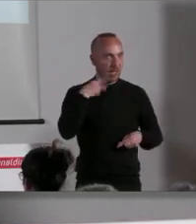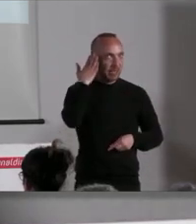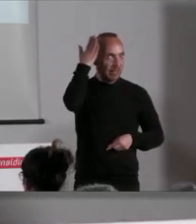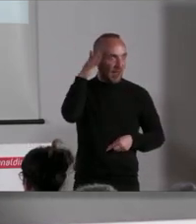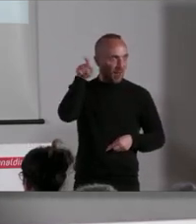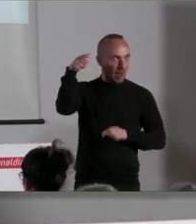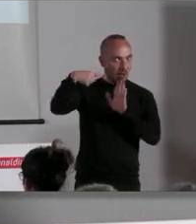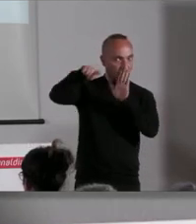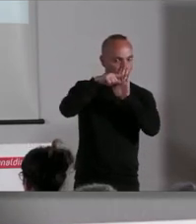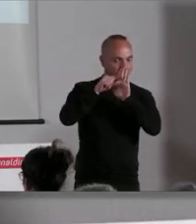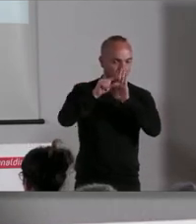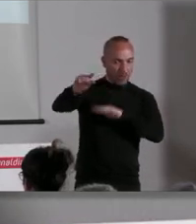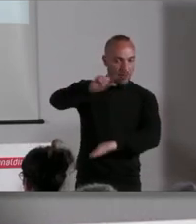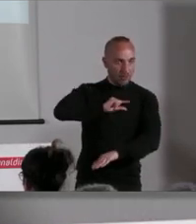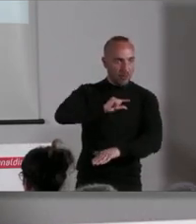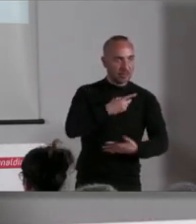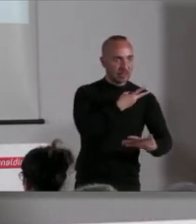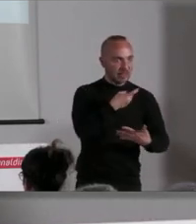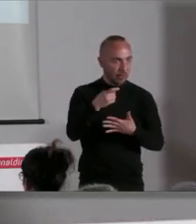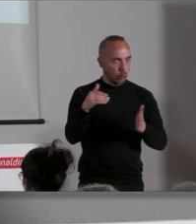teníamos una partida de 300.000 euros.